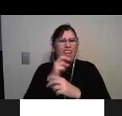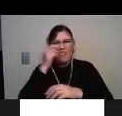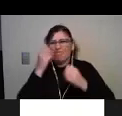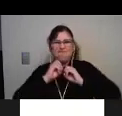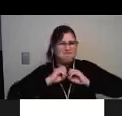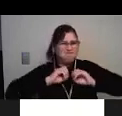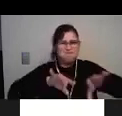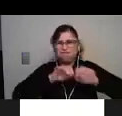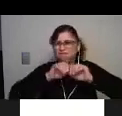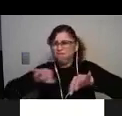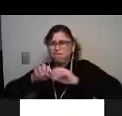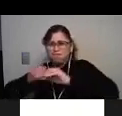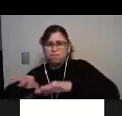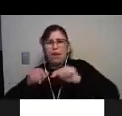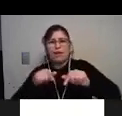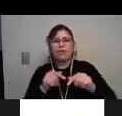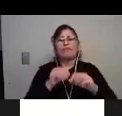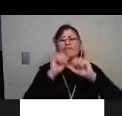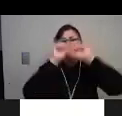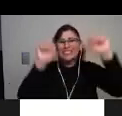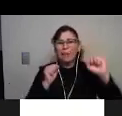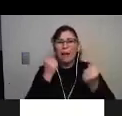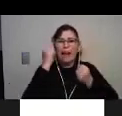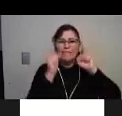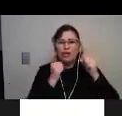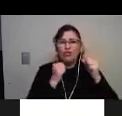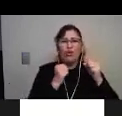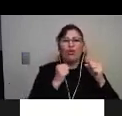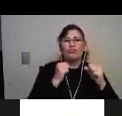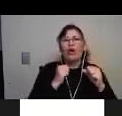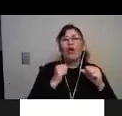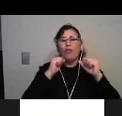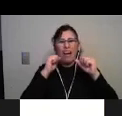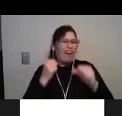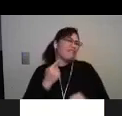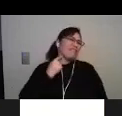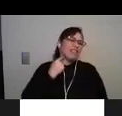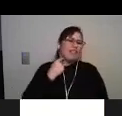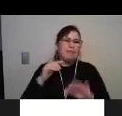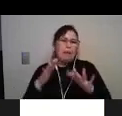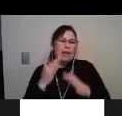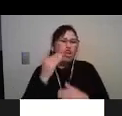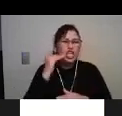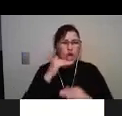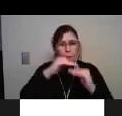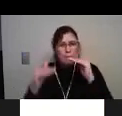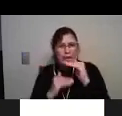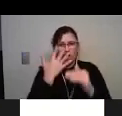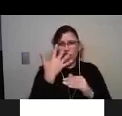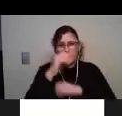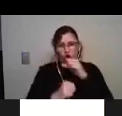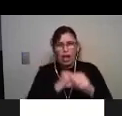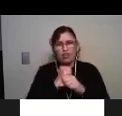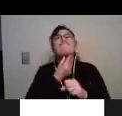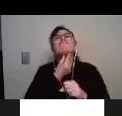y que habitualmente afecta con mayor frecuencia a los niños menores de 5 años, como les conté, ¿ya? Y que el virus vive en la garganta,